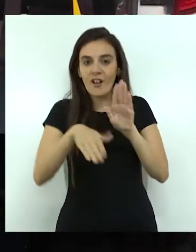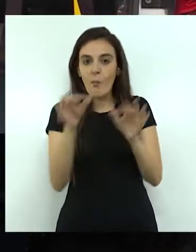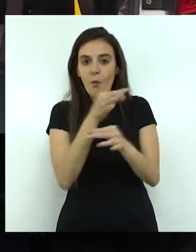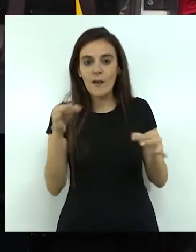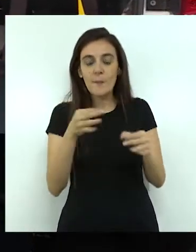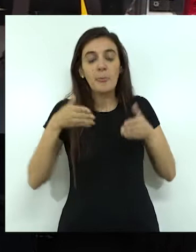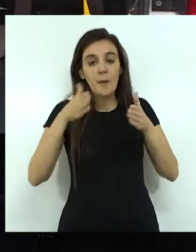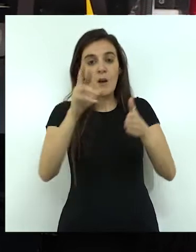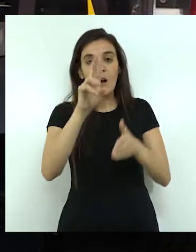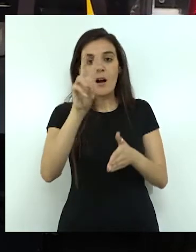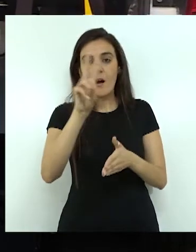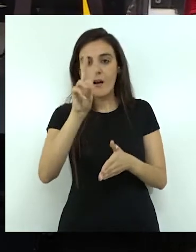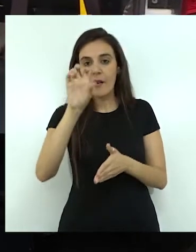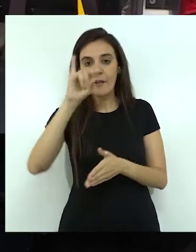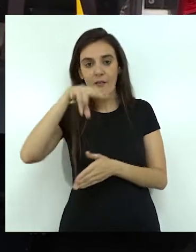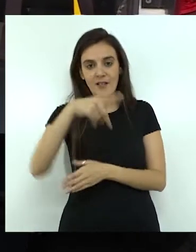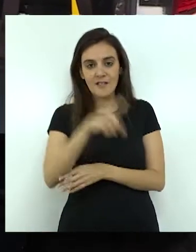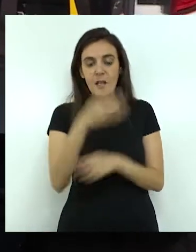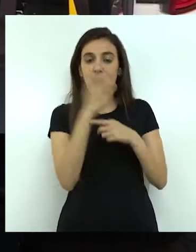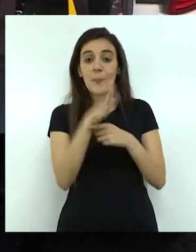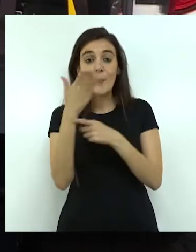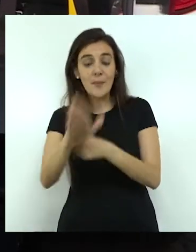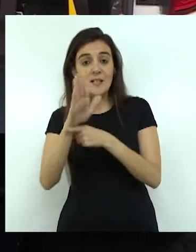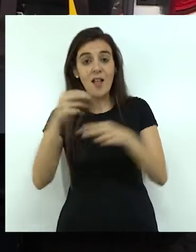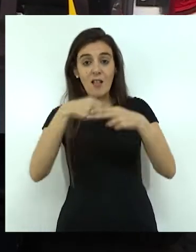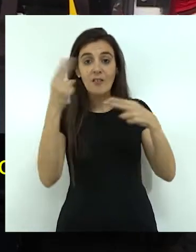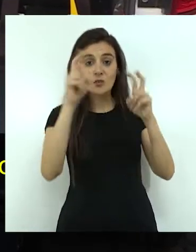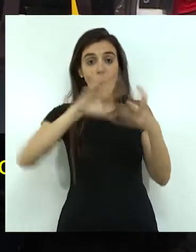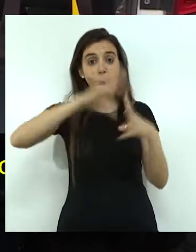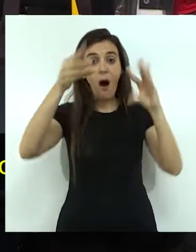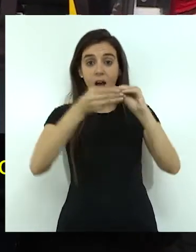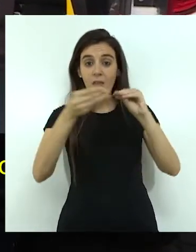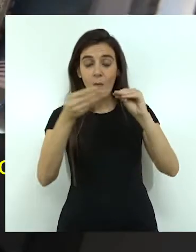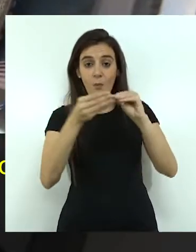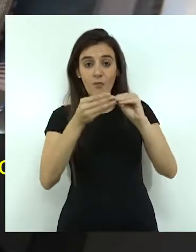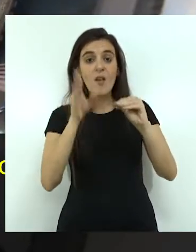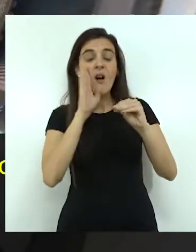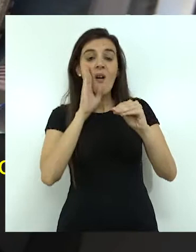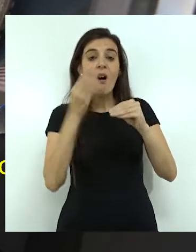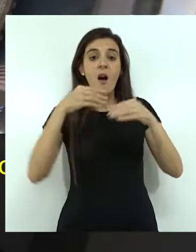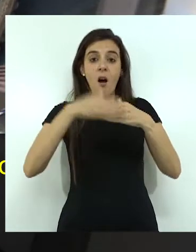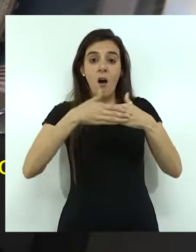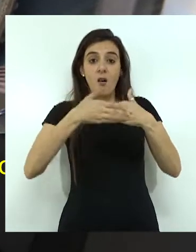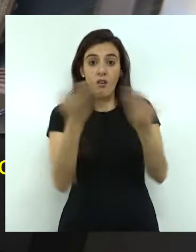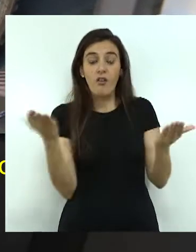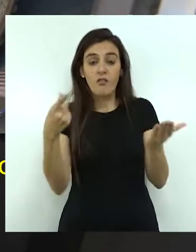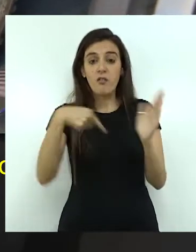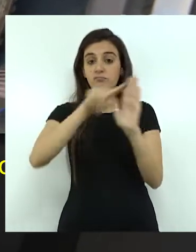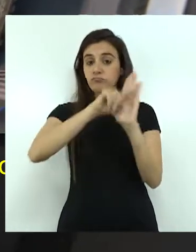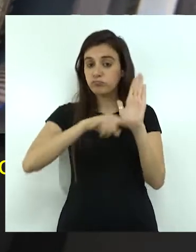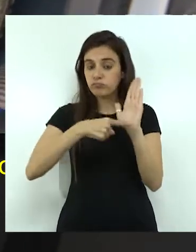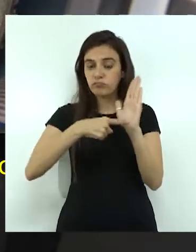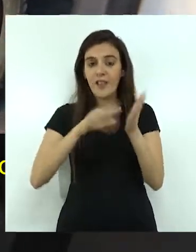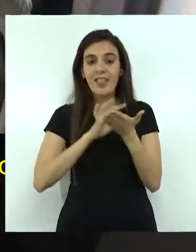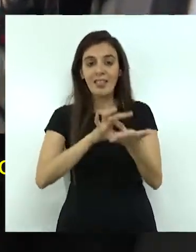paseo del revellín ha sido el escenario donde presentar los nuevos taxis adaptados que van a completar la oferta de vehículos de este tipo con que cuenta